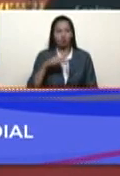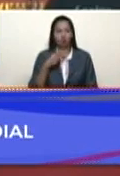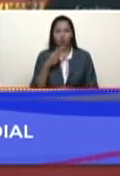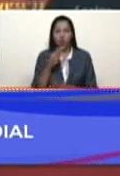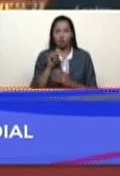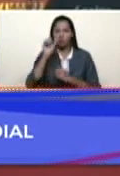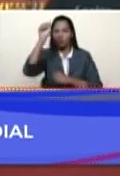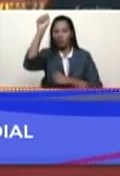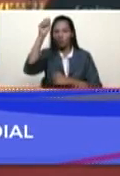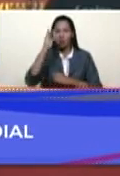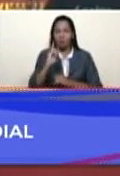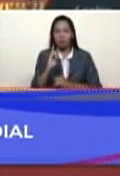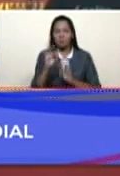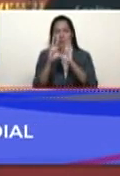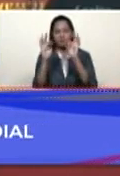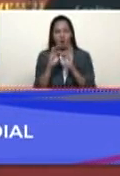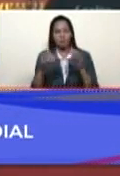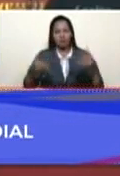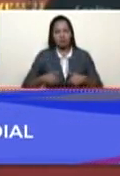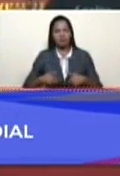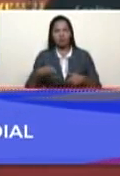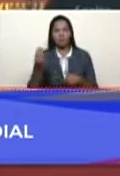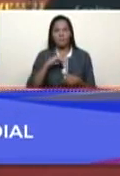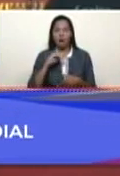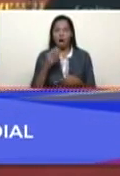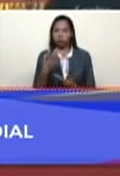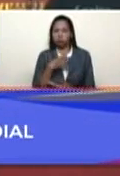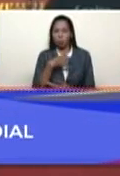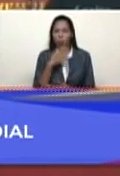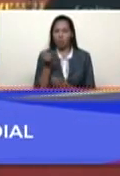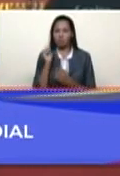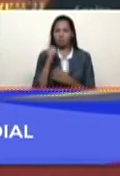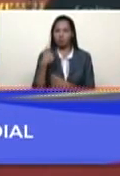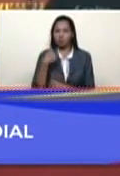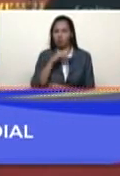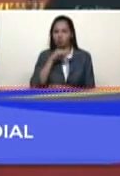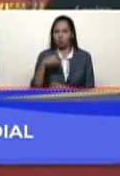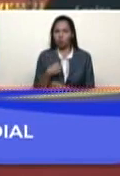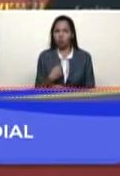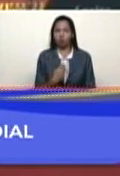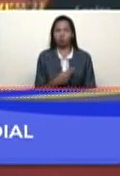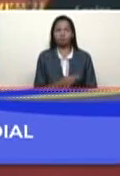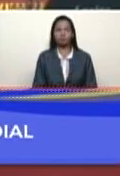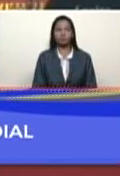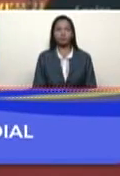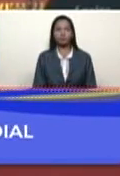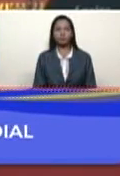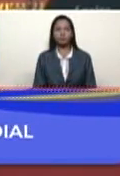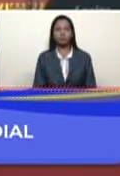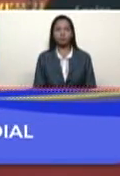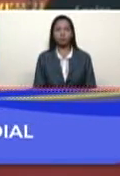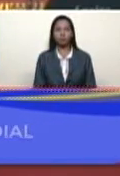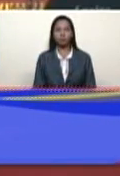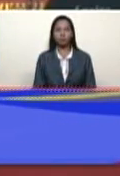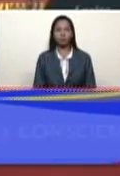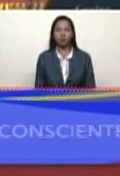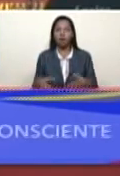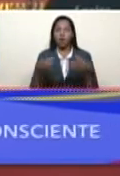de esfuerzo, de sacrificio. Por eso es que no pueden con nosotros. Los supremacistas, el Ku